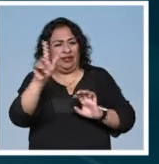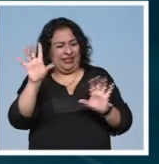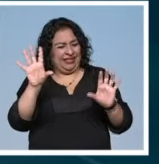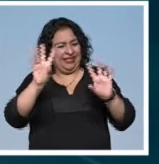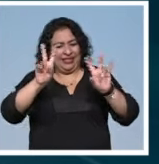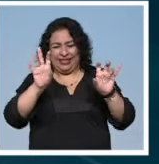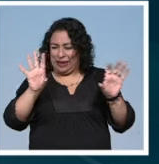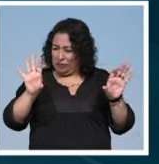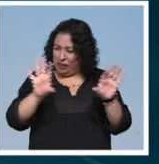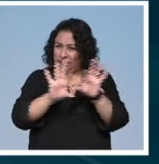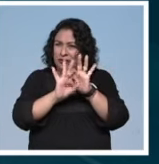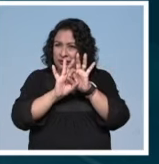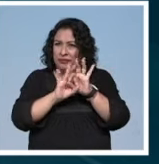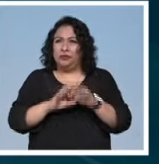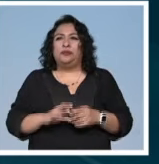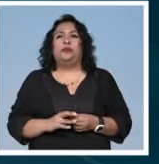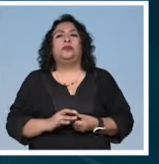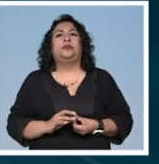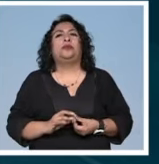¿no?